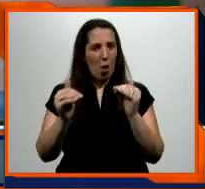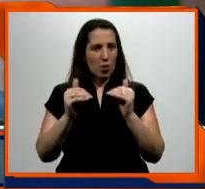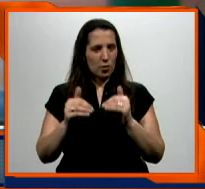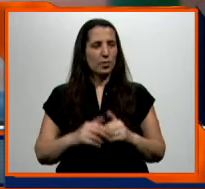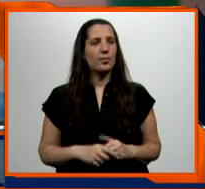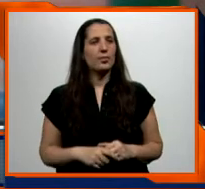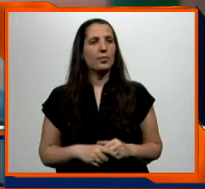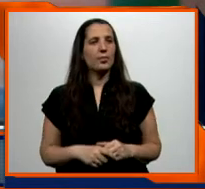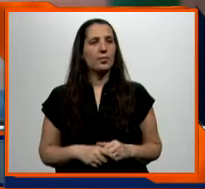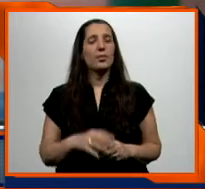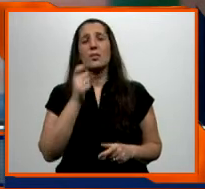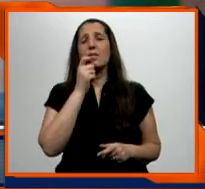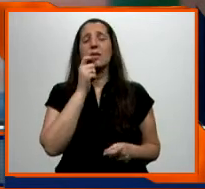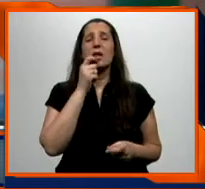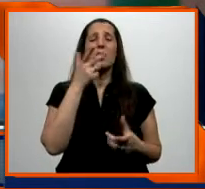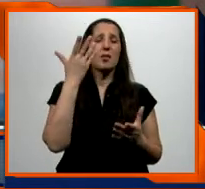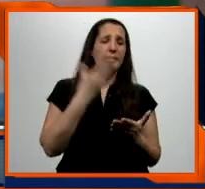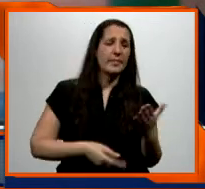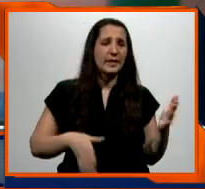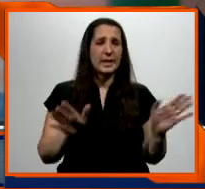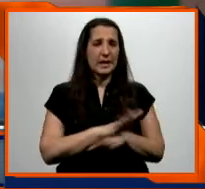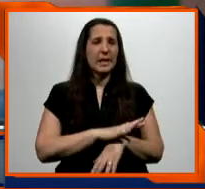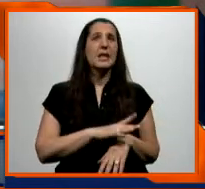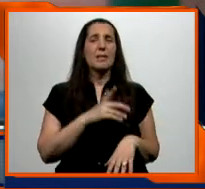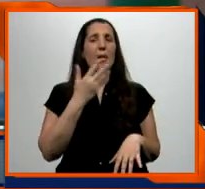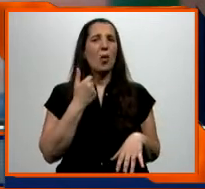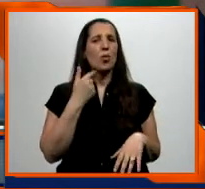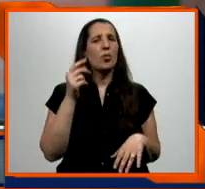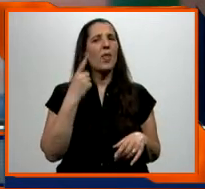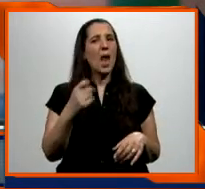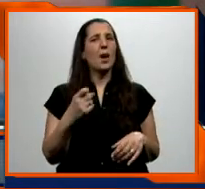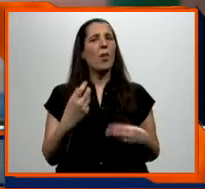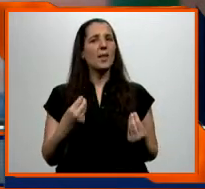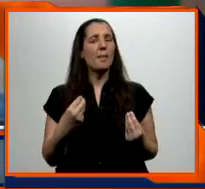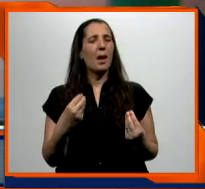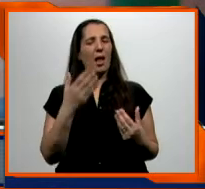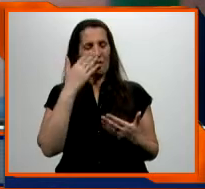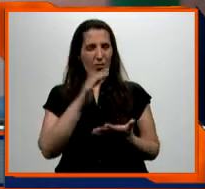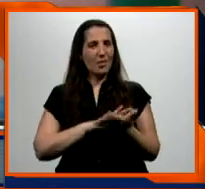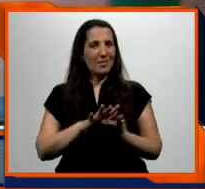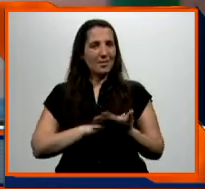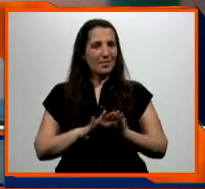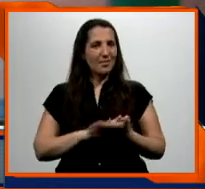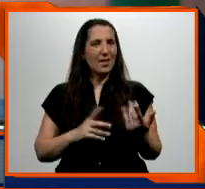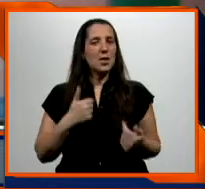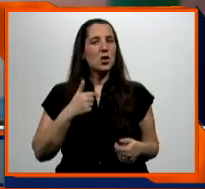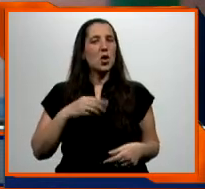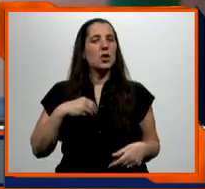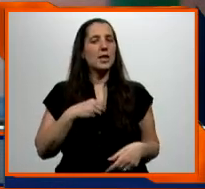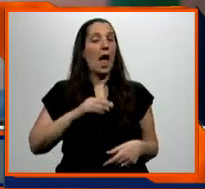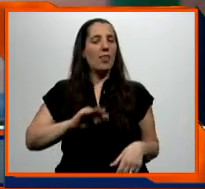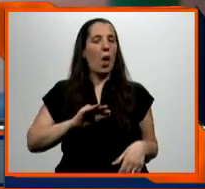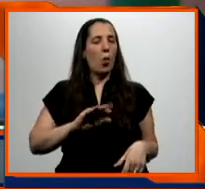voy a tratar de corregir si tengo alguna chance en algún futuro, pero ya lo que yo había sentido de esa deuda conmigo mismo no